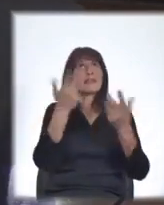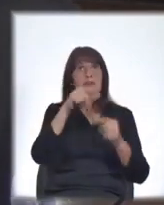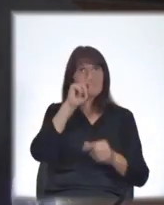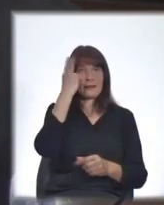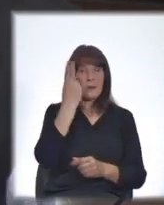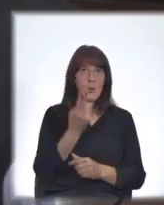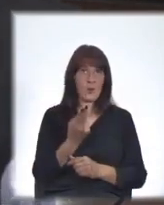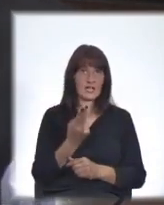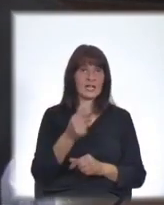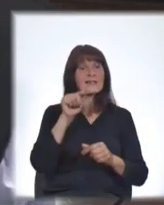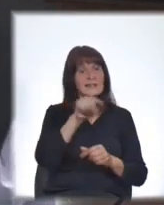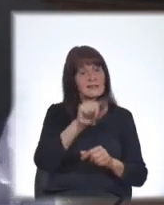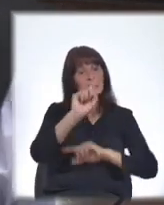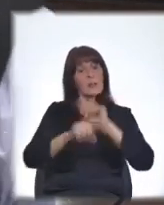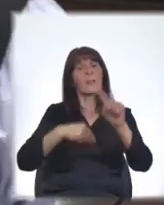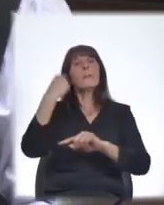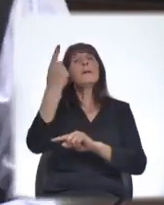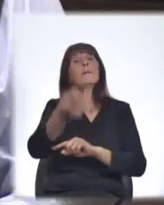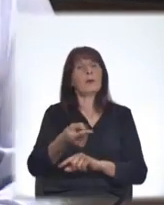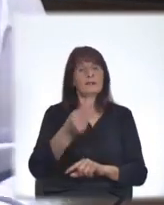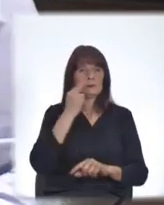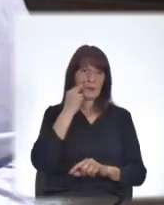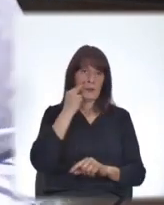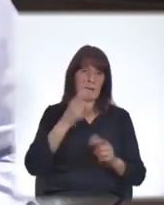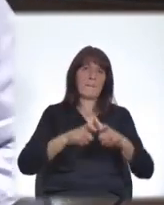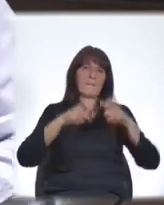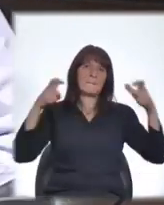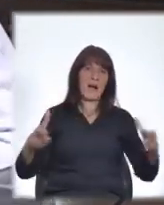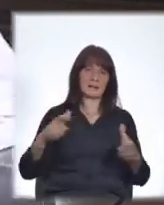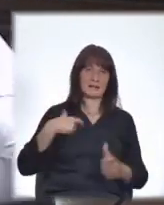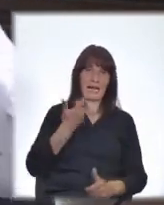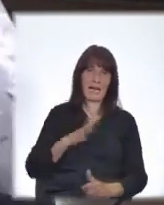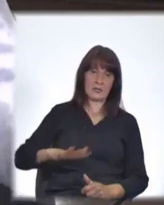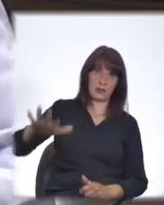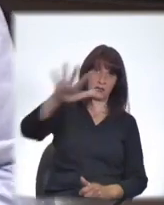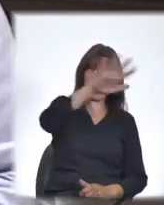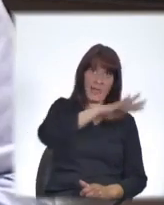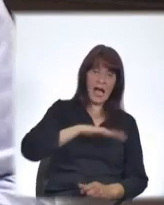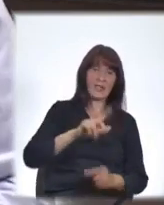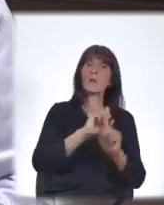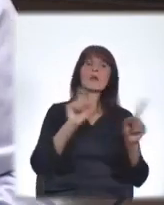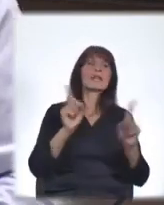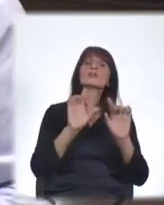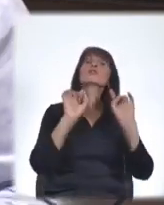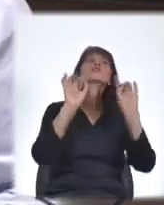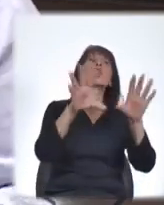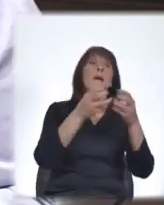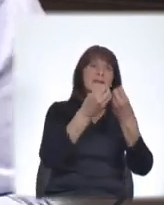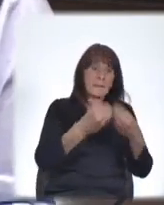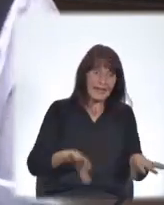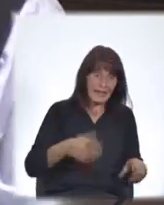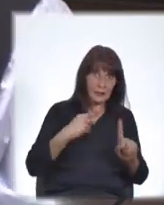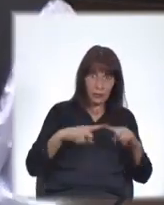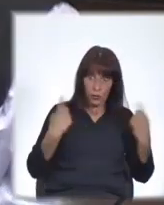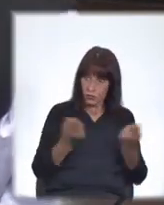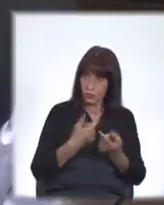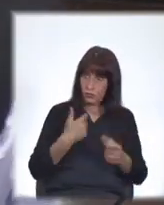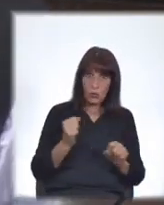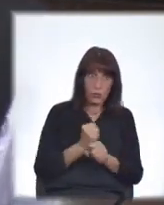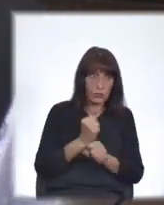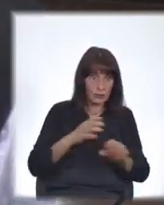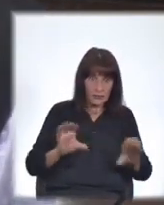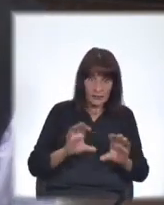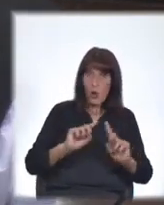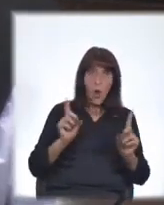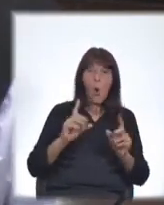eso va a generar un enorme perjuicio en la sociedad, porque no solo pierden los trabajadores y las trabajadoras